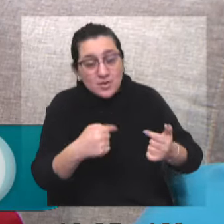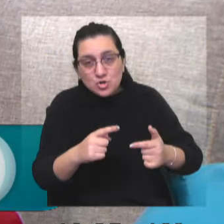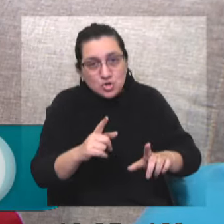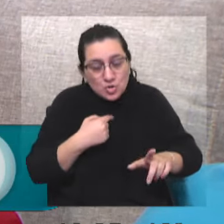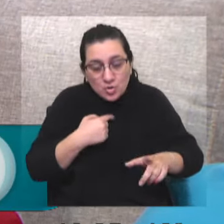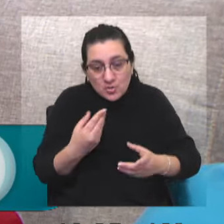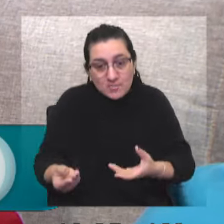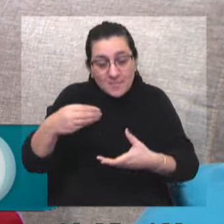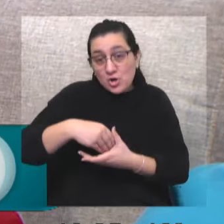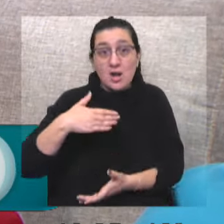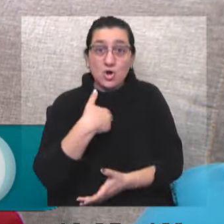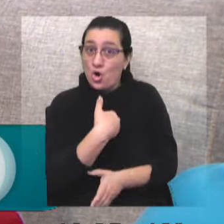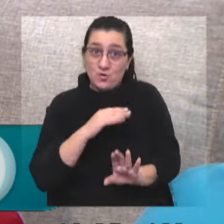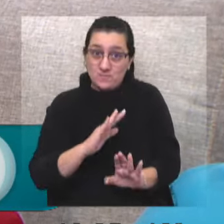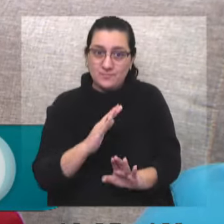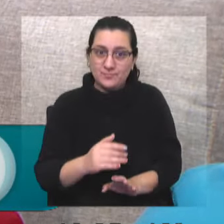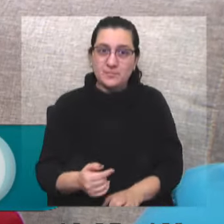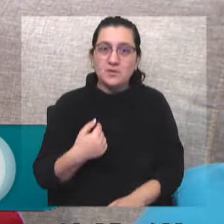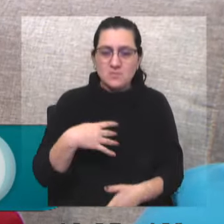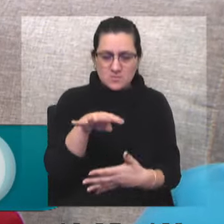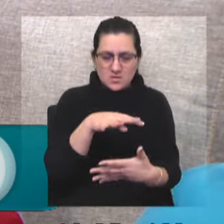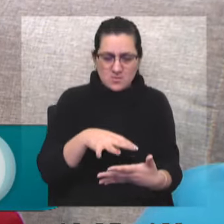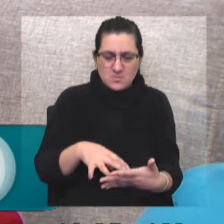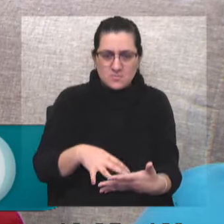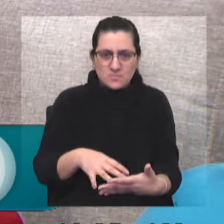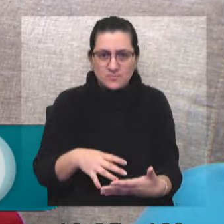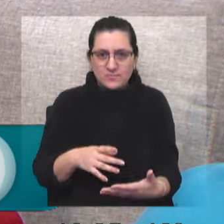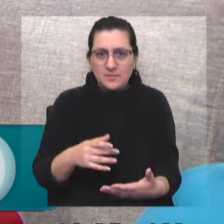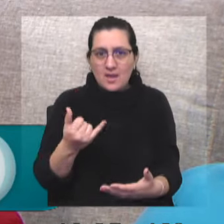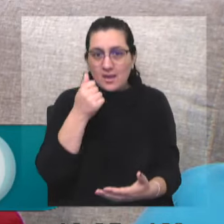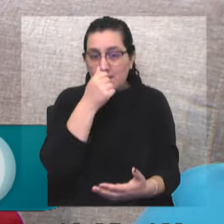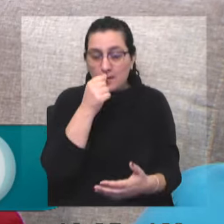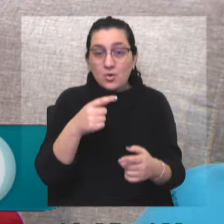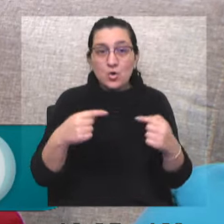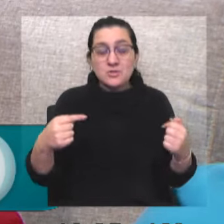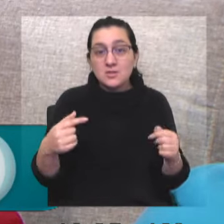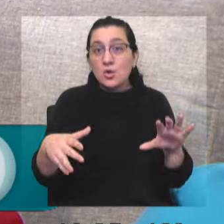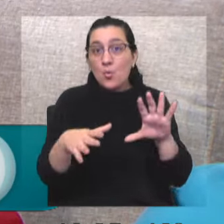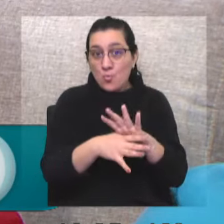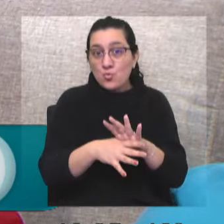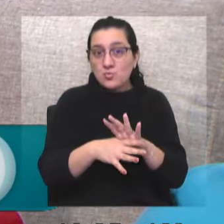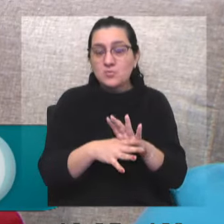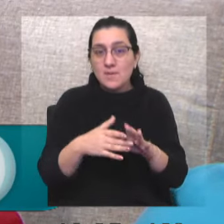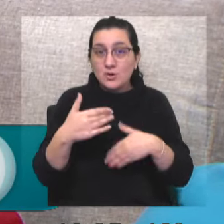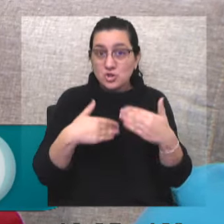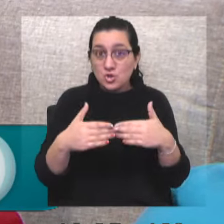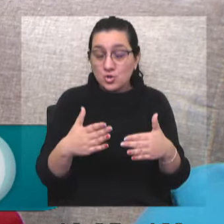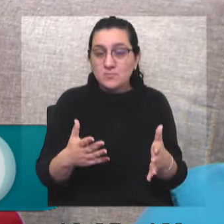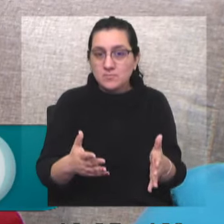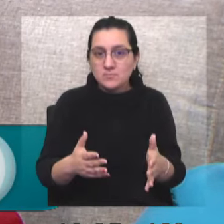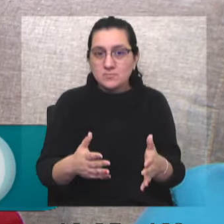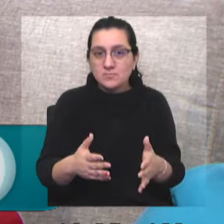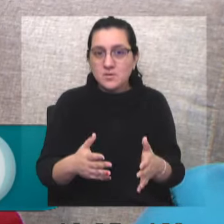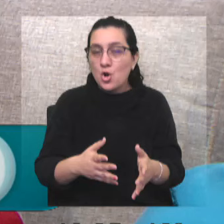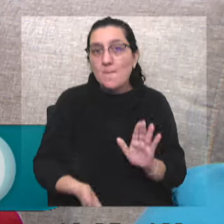distancia. Entonces, ahí esta mujer, mira todo lo que hace, empezás a encontrar cosas que tienen en común contigo en el proceso, ¿no?, de actuación. Y creo que lo